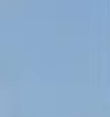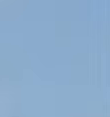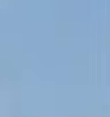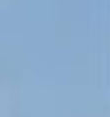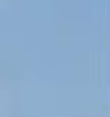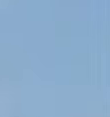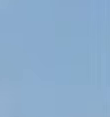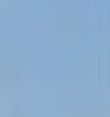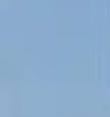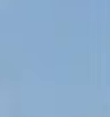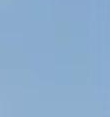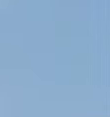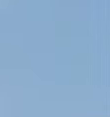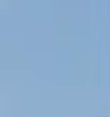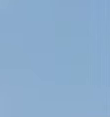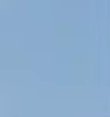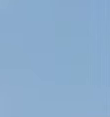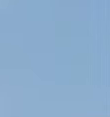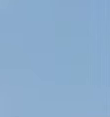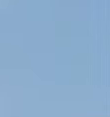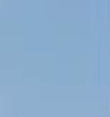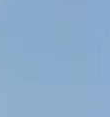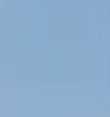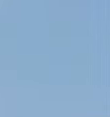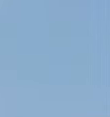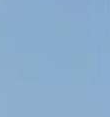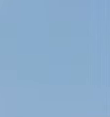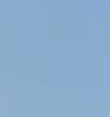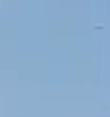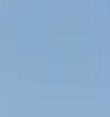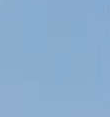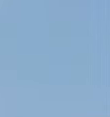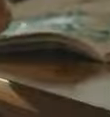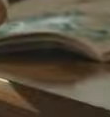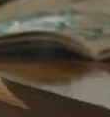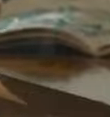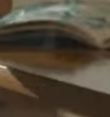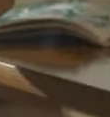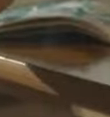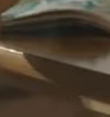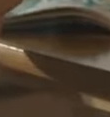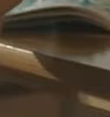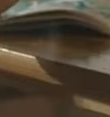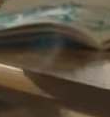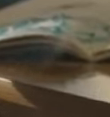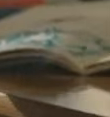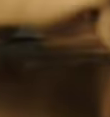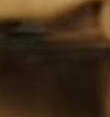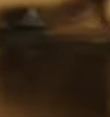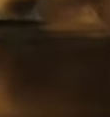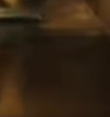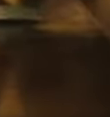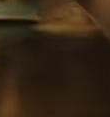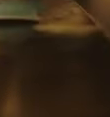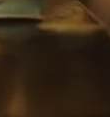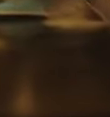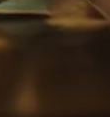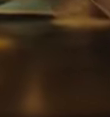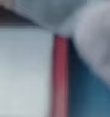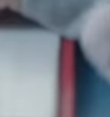Conforme a lo establecido por el artículo 75 de la Ley 26.522 de Servicios de Comunicación Audiovisual, transmiten